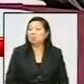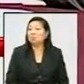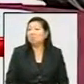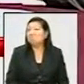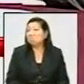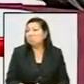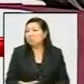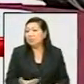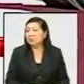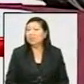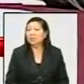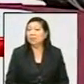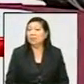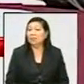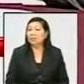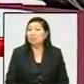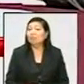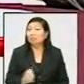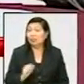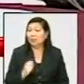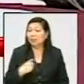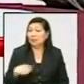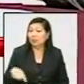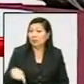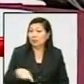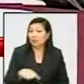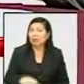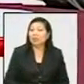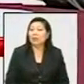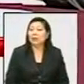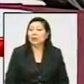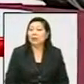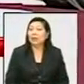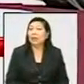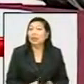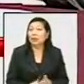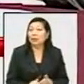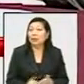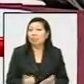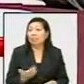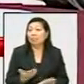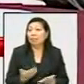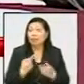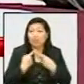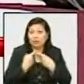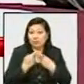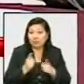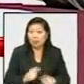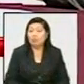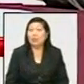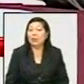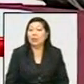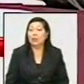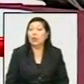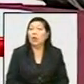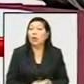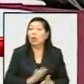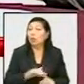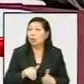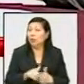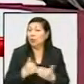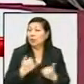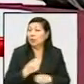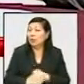Vuelvo a decir, al ser nosotros pacientes que nos hemos informado en todos estos